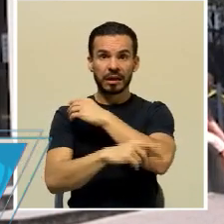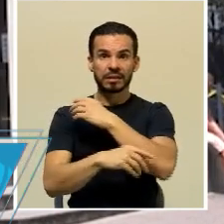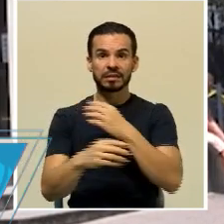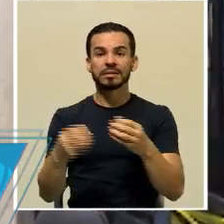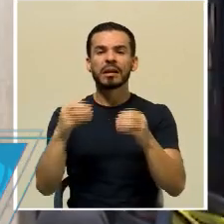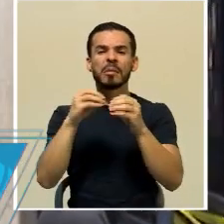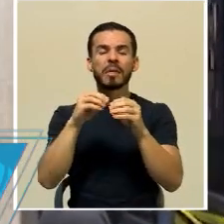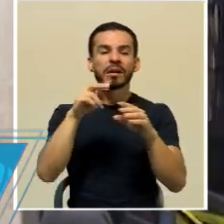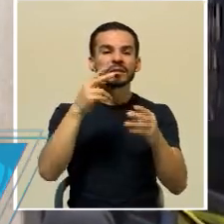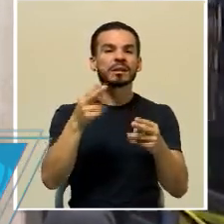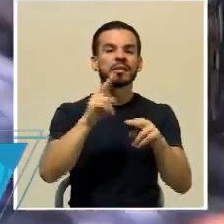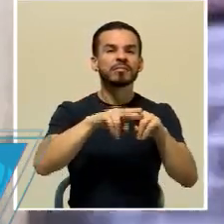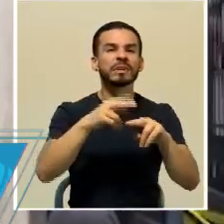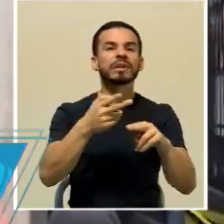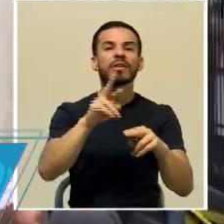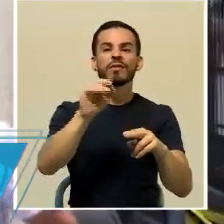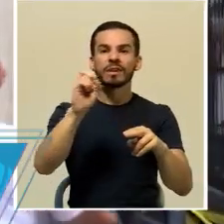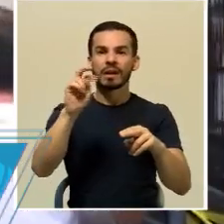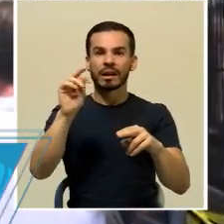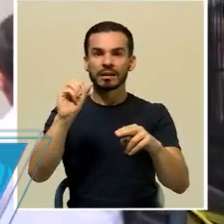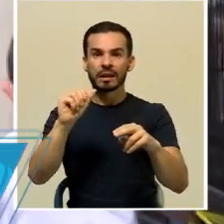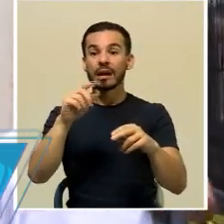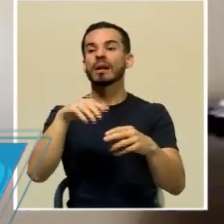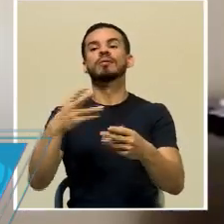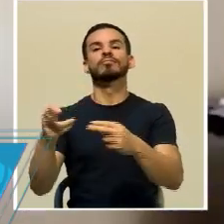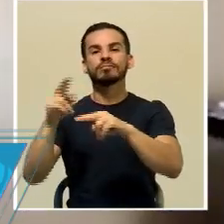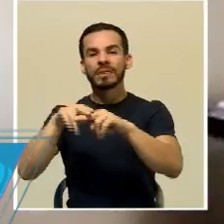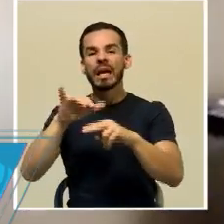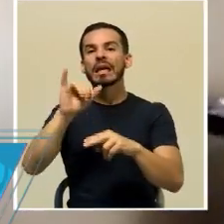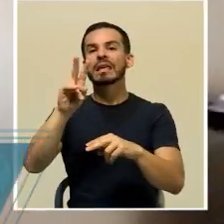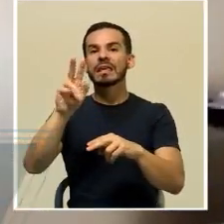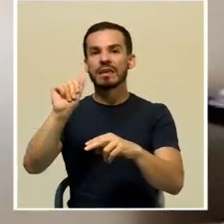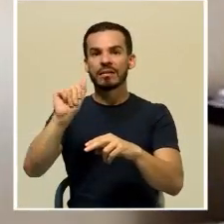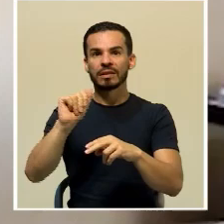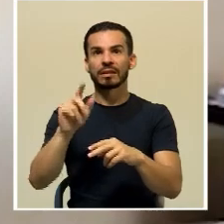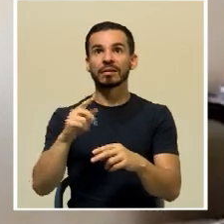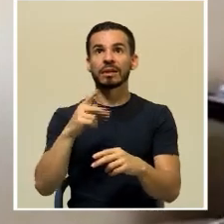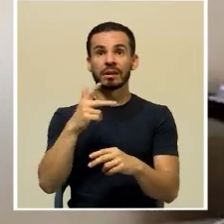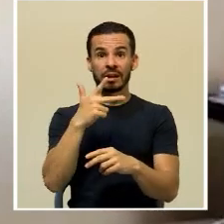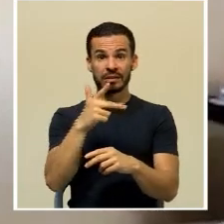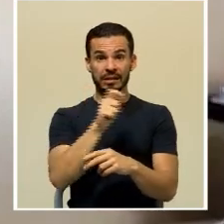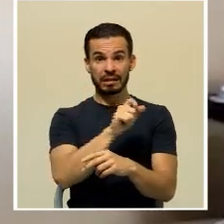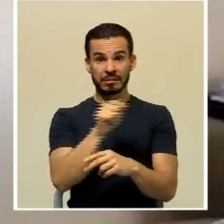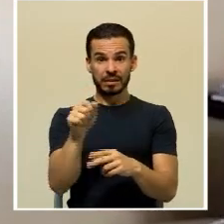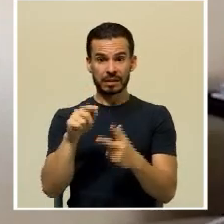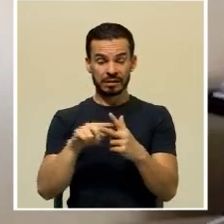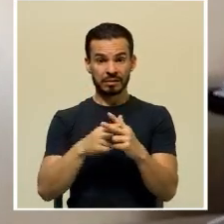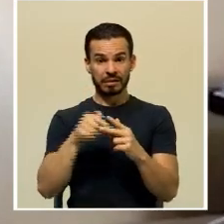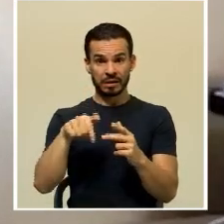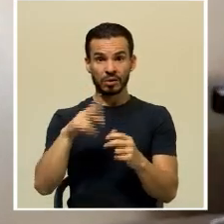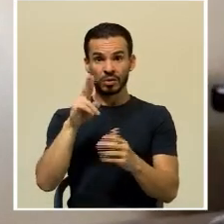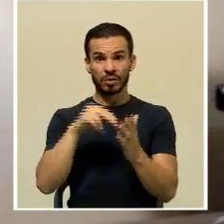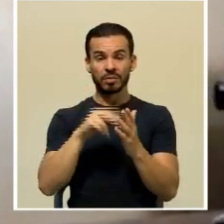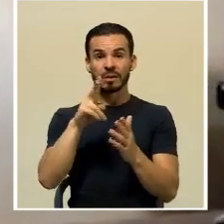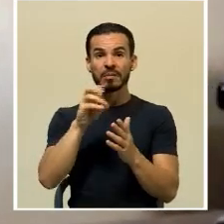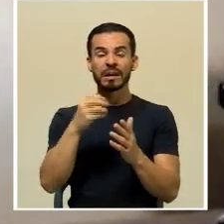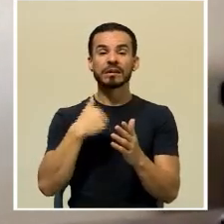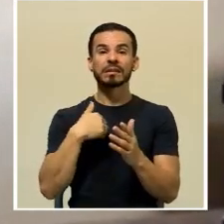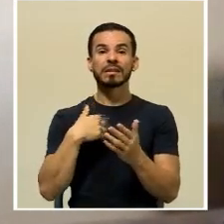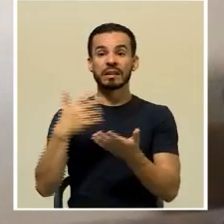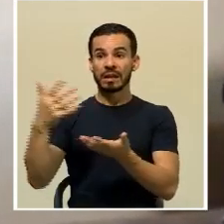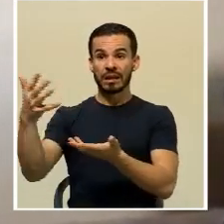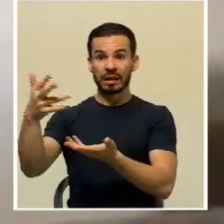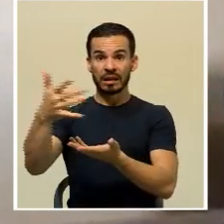el impuesto a la renta y el impuesto del valor agregado. Durante el primer semestre del 2020 se tiene que